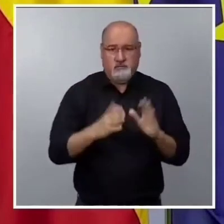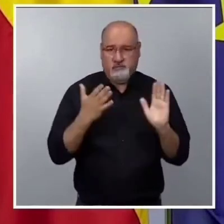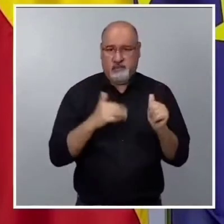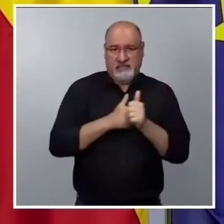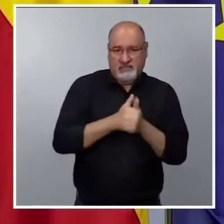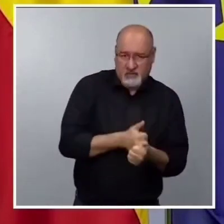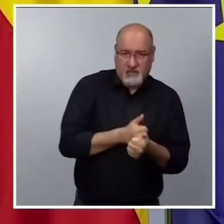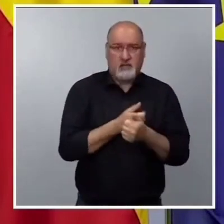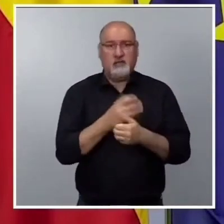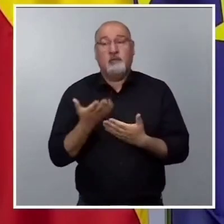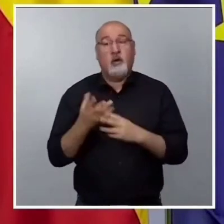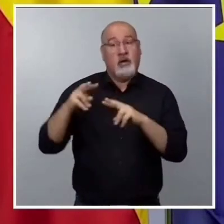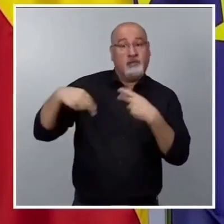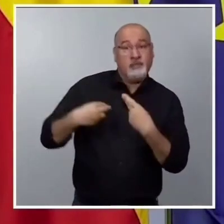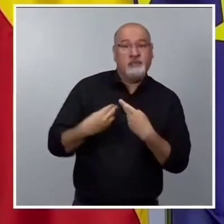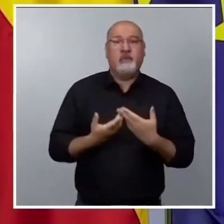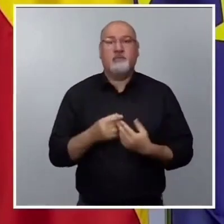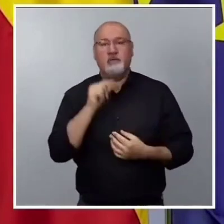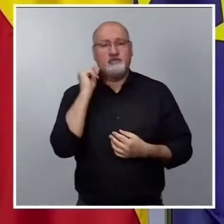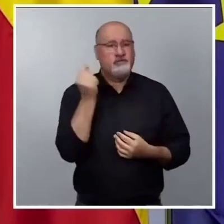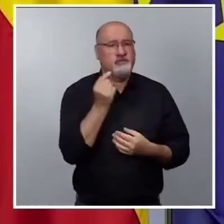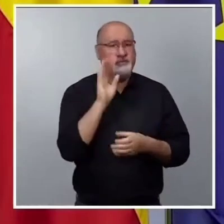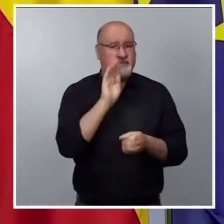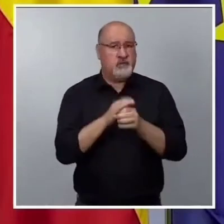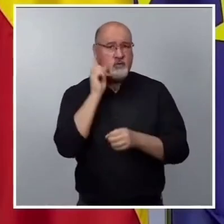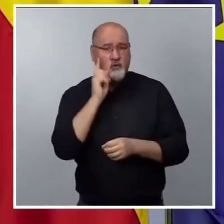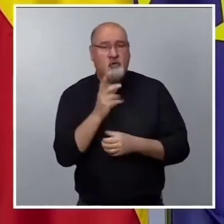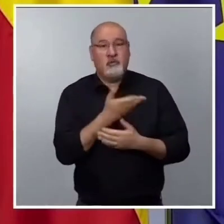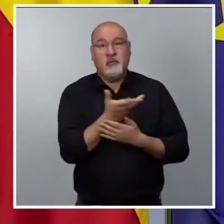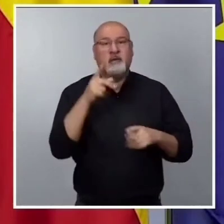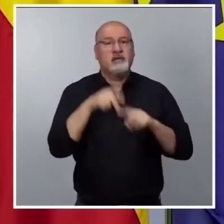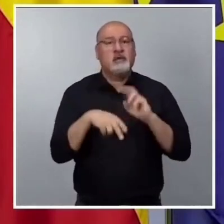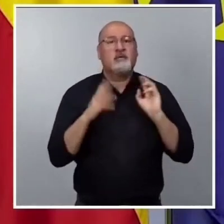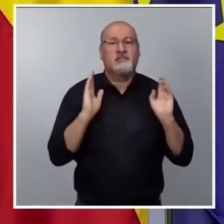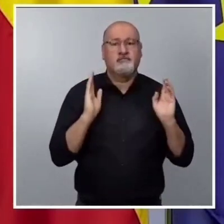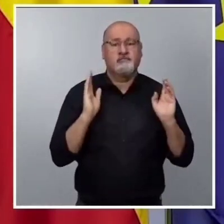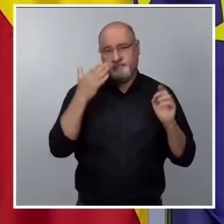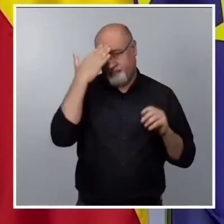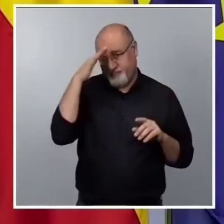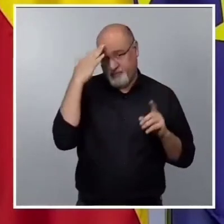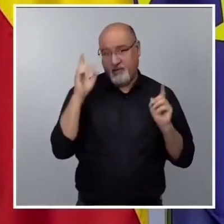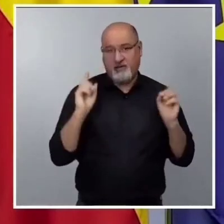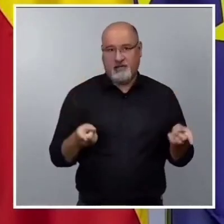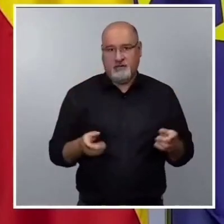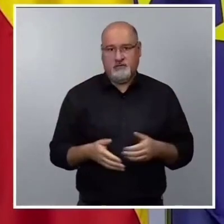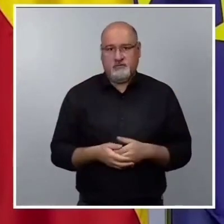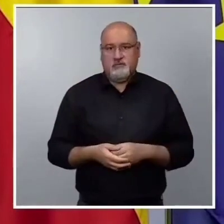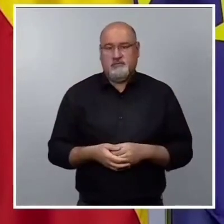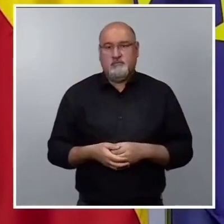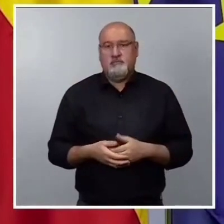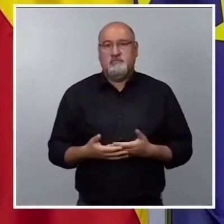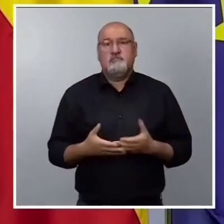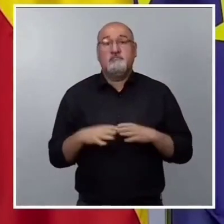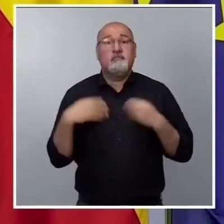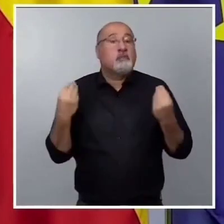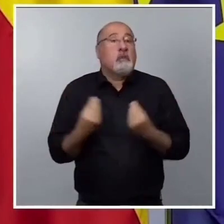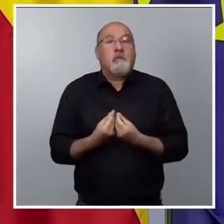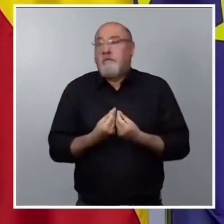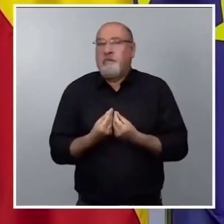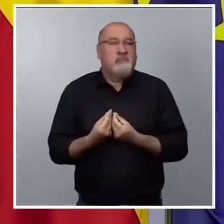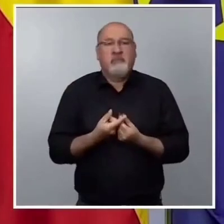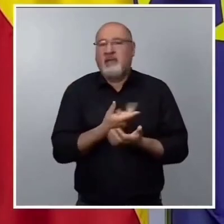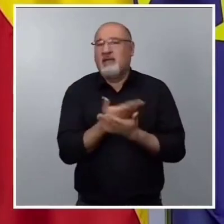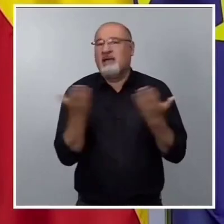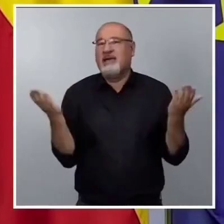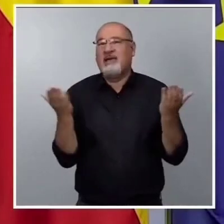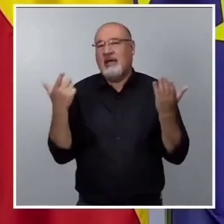para esa intervención bien en este caso no se ha producido y no sea tampoco llevado a cabo por ningún organismo oficial por